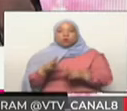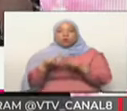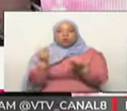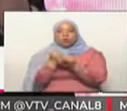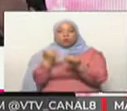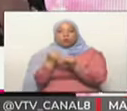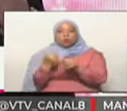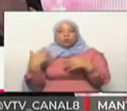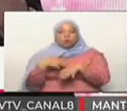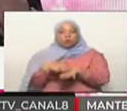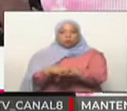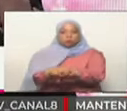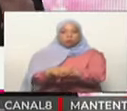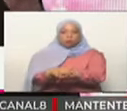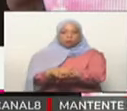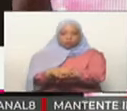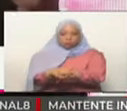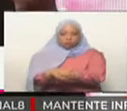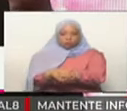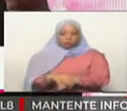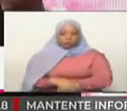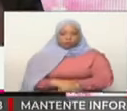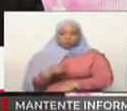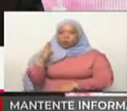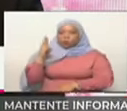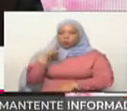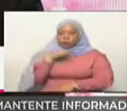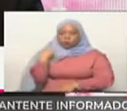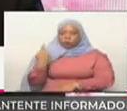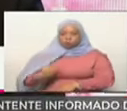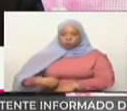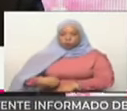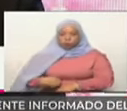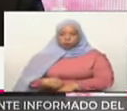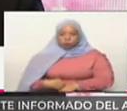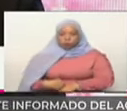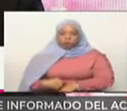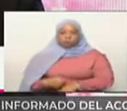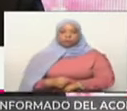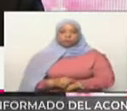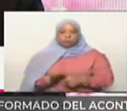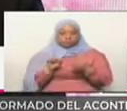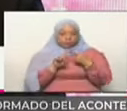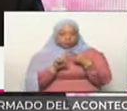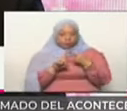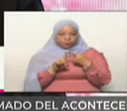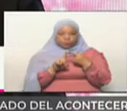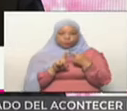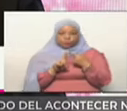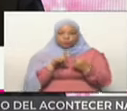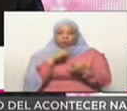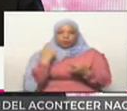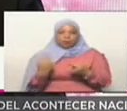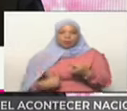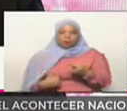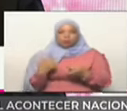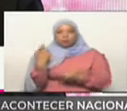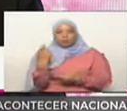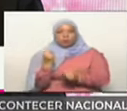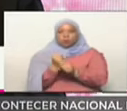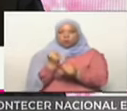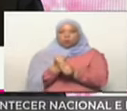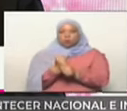bilaterales y encuentros que tuve. Rusia, chaca la cuenta, como dice un amigo mío, chaca la cuenta.